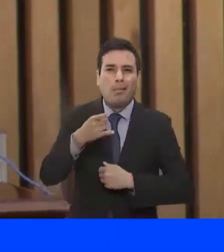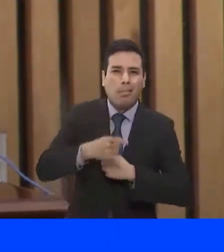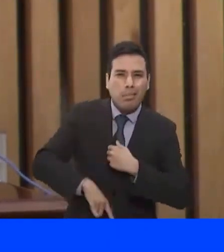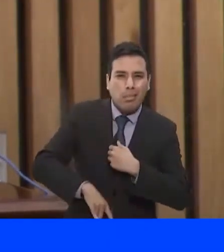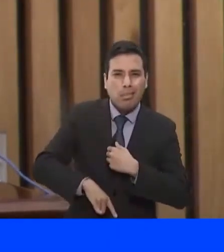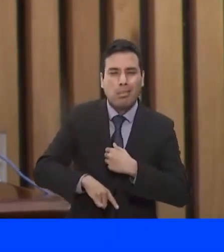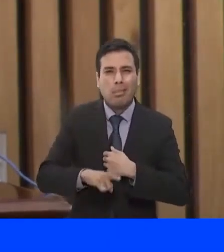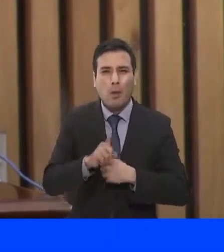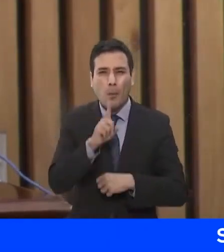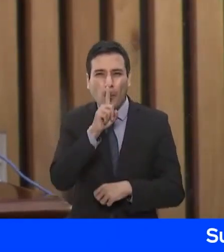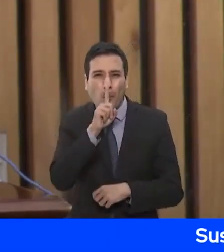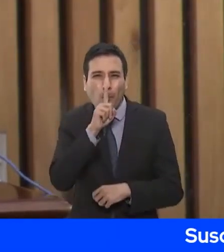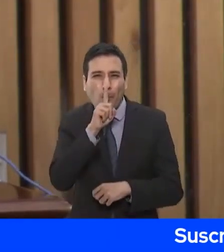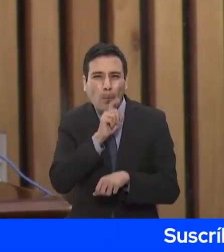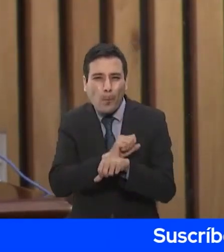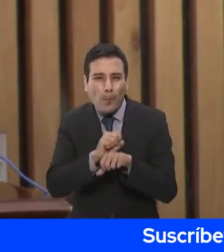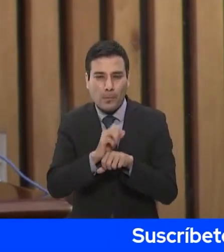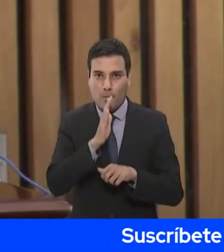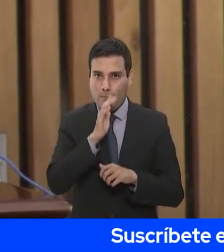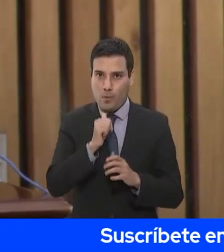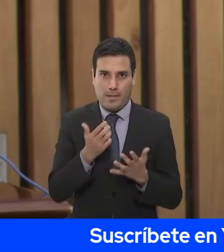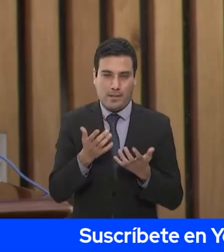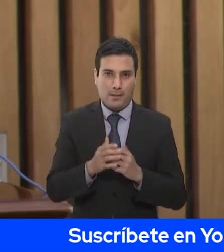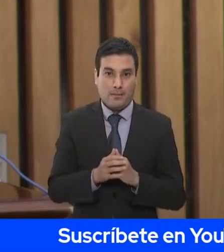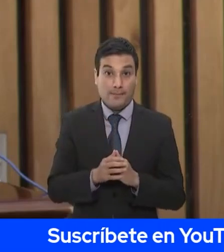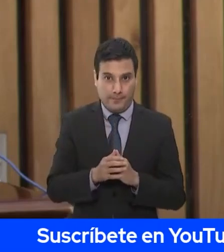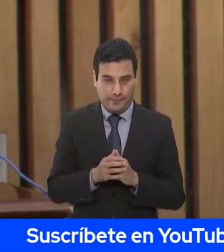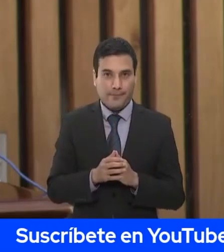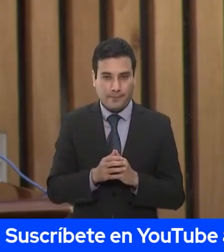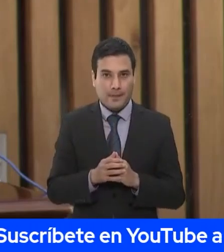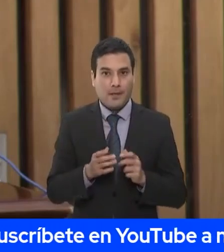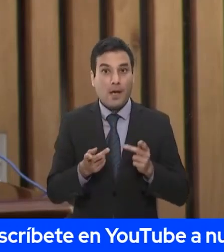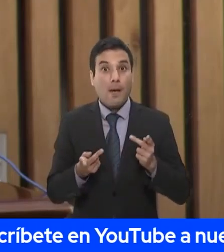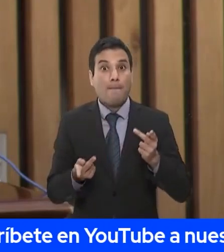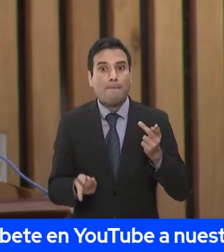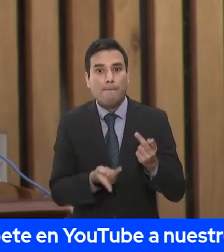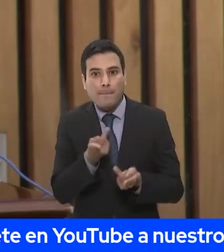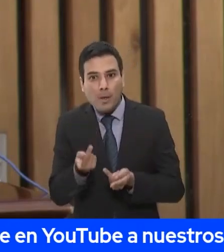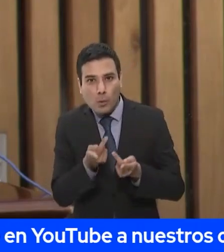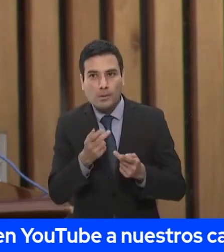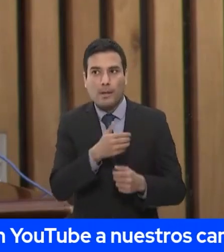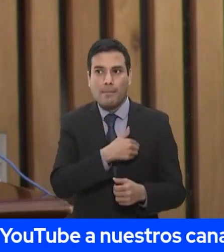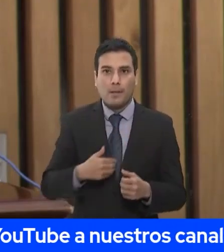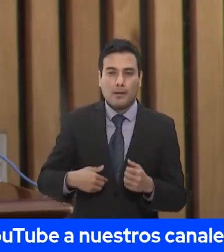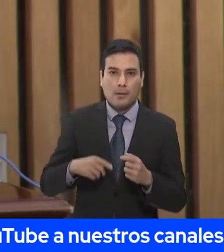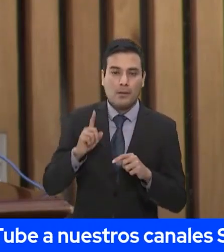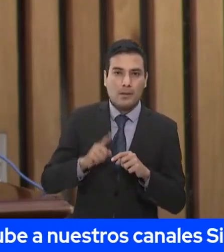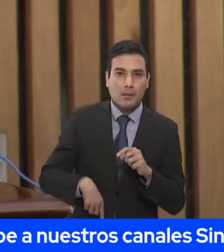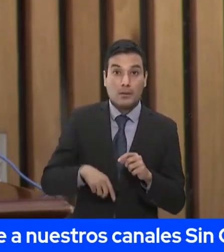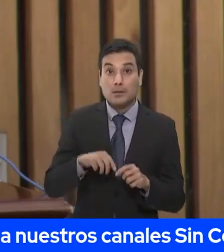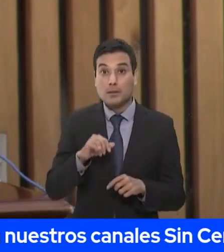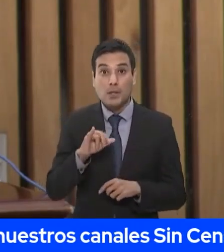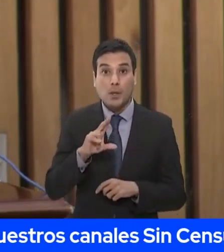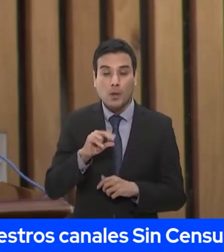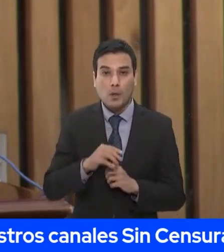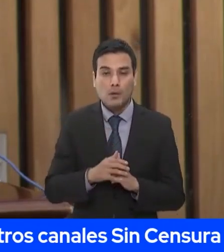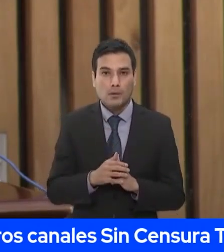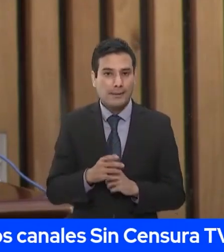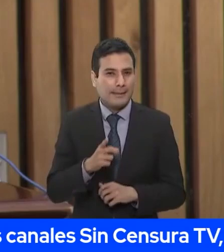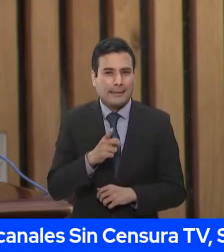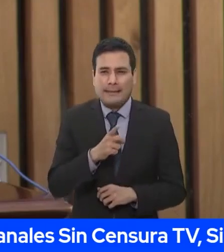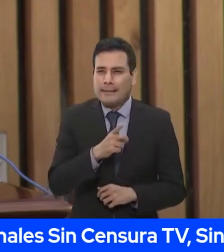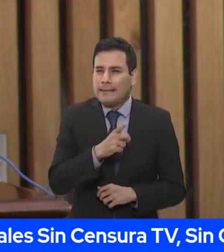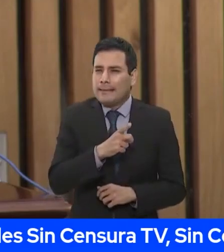electivo. Se ha reiterado que un ejercicio de revocación de mandato del titular del Poder Ejecutivo tiene la